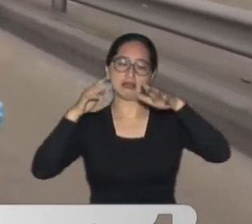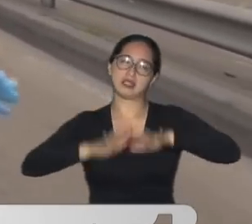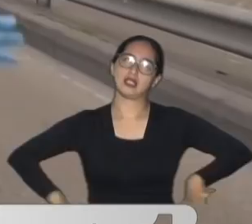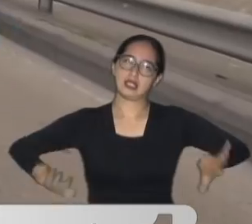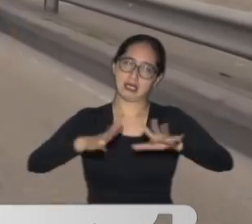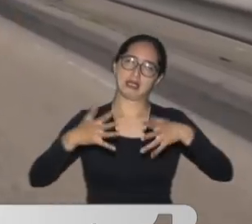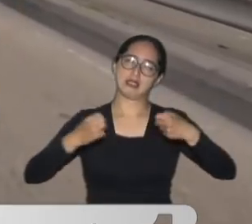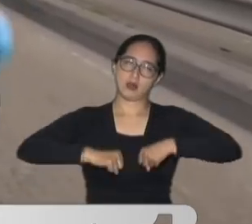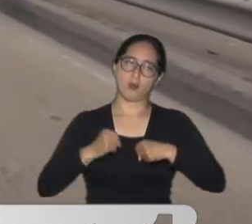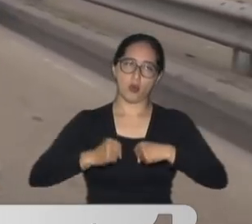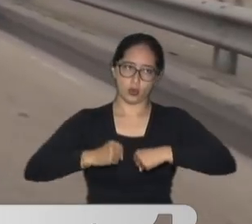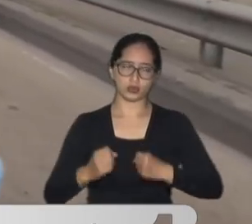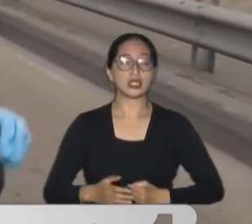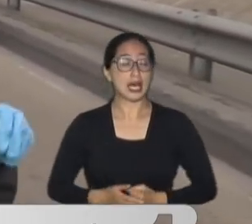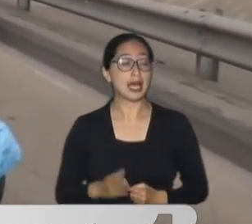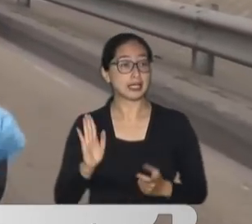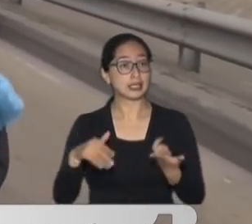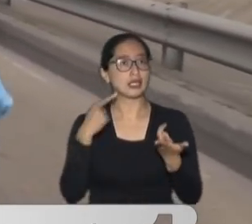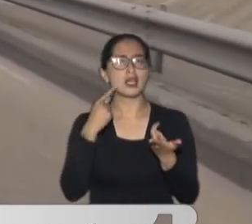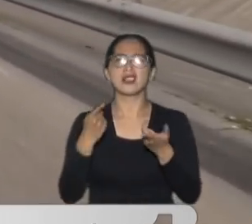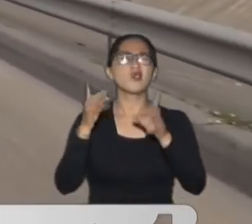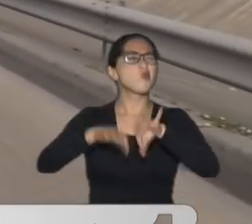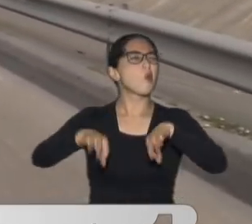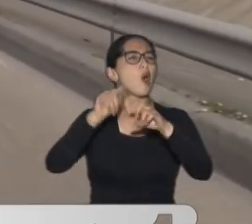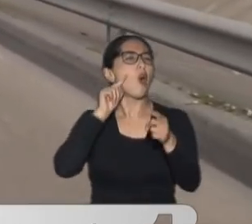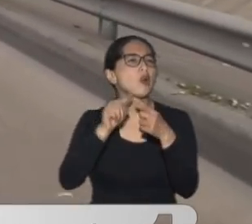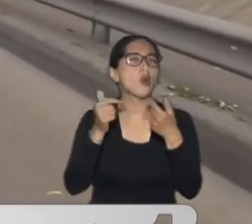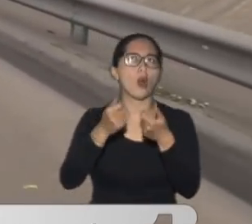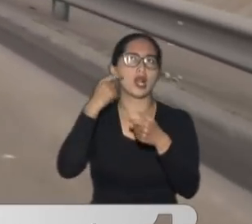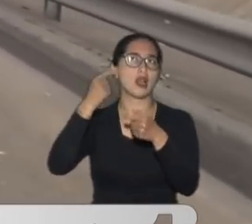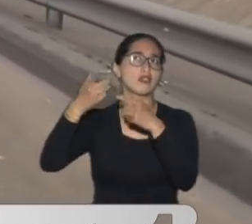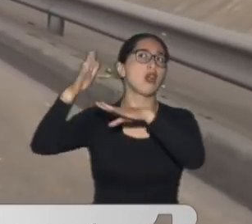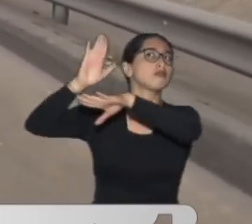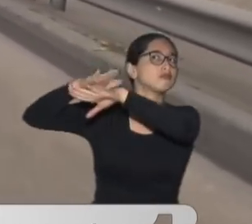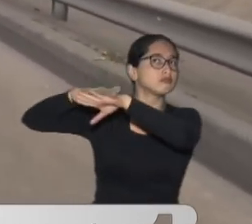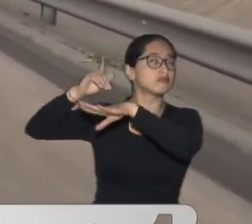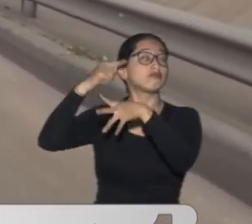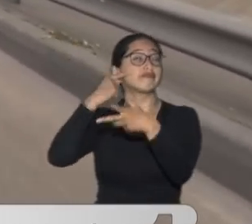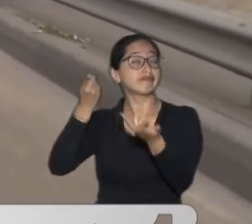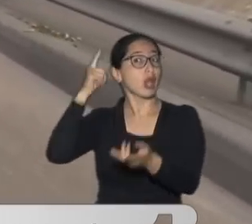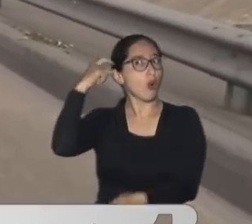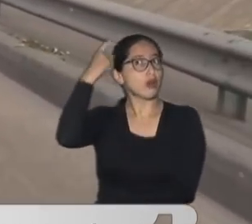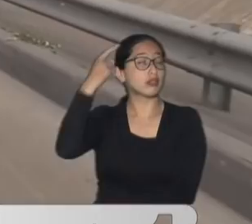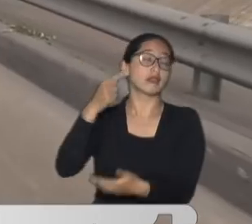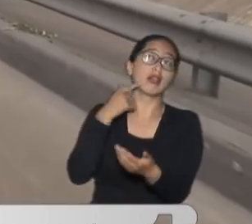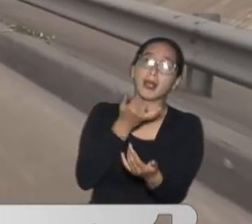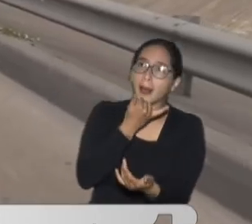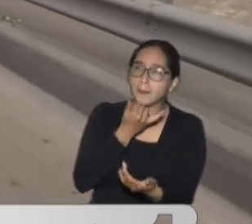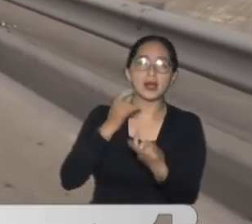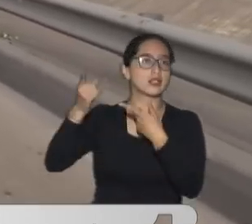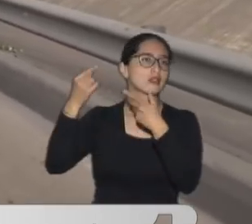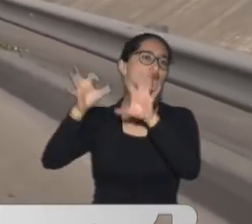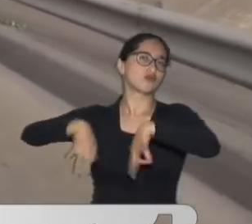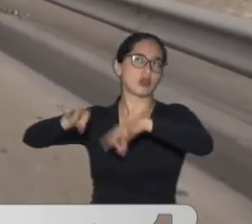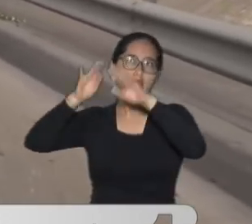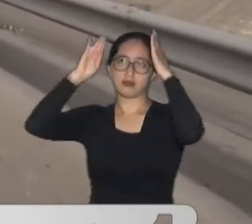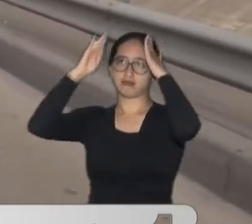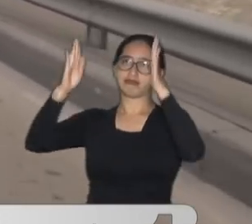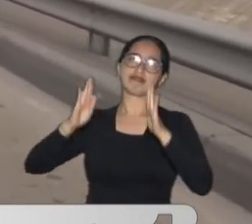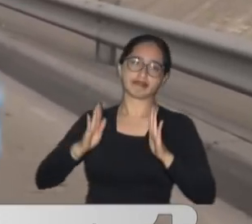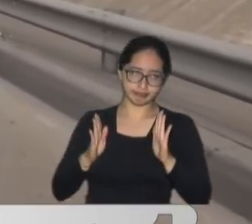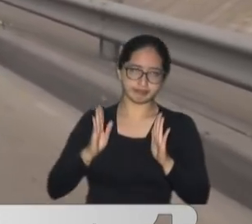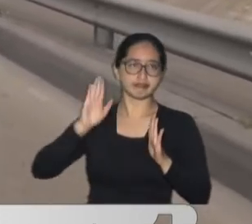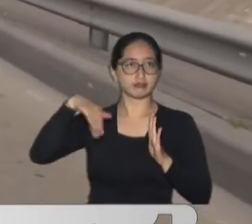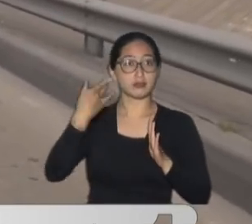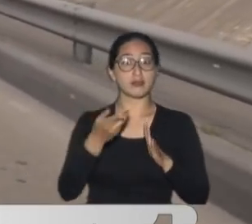del país para ser escuchados por el gobierno nacional. Importante también mencionar que se unirán al paro nacional del día miércoles y